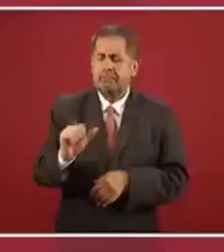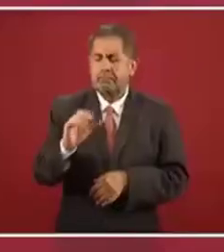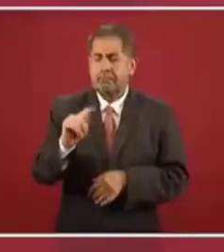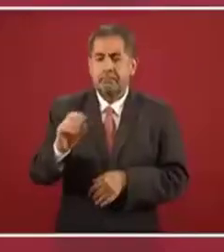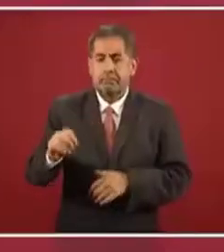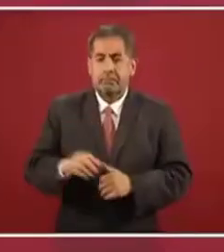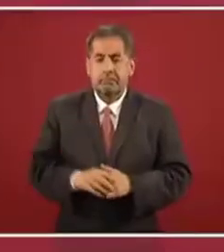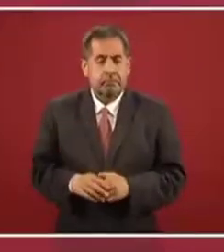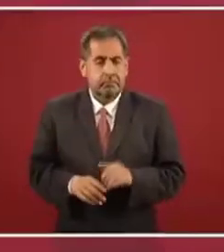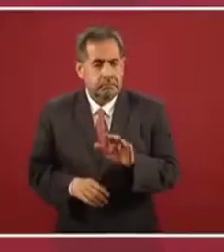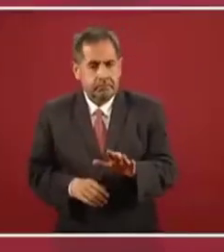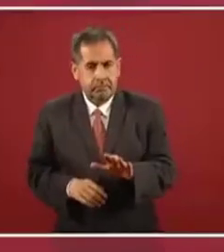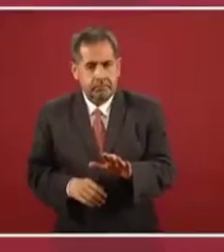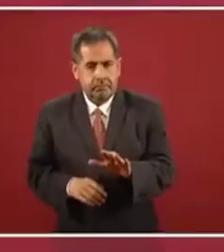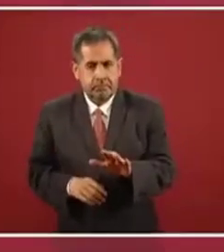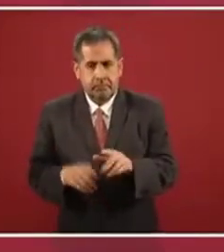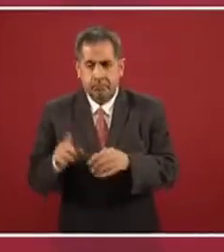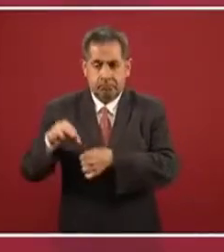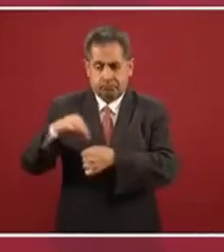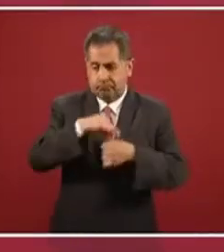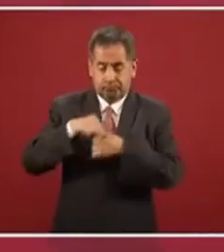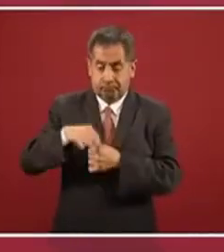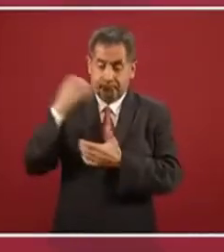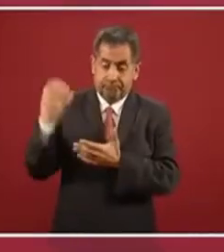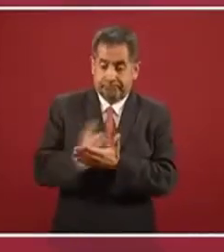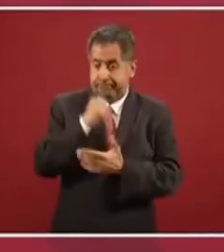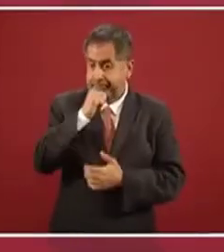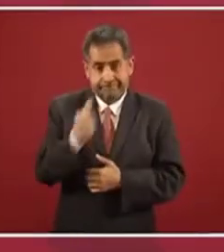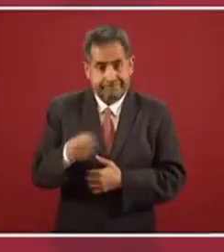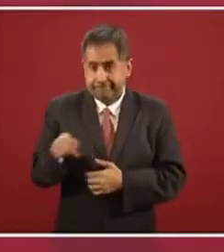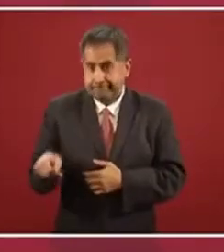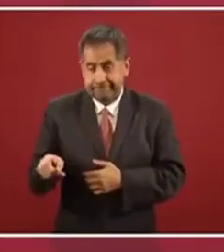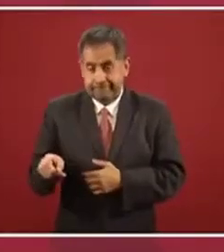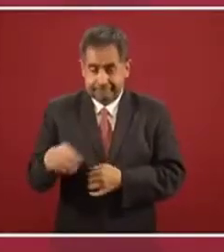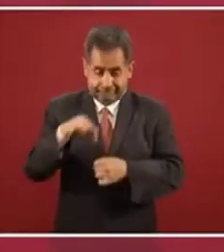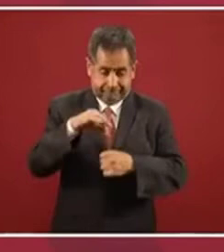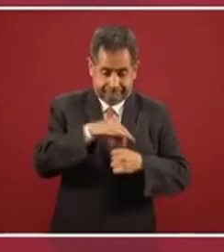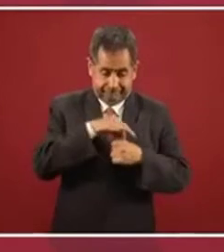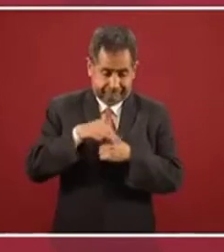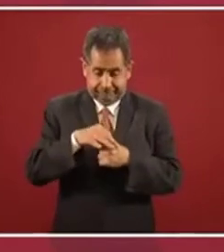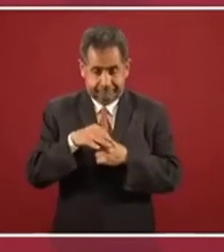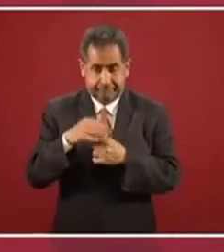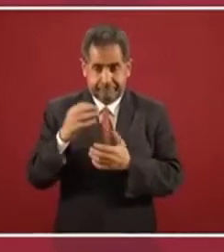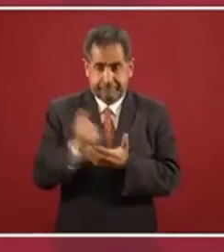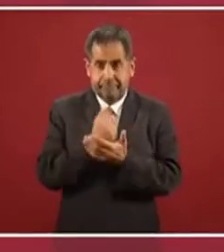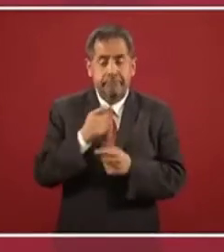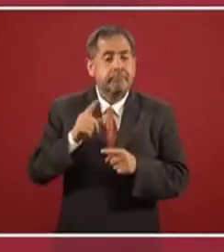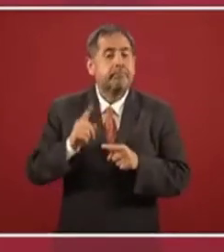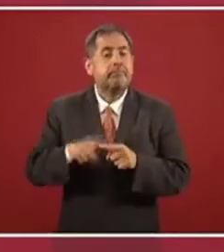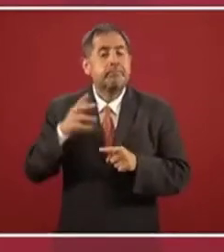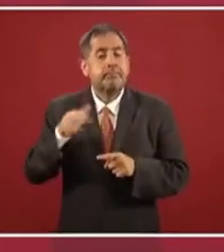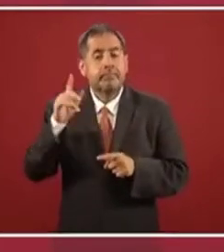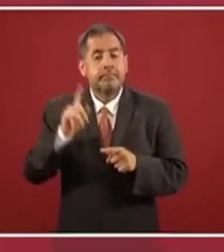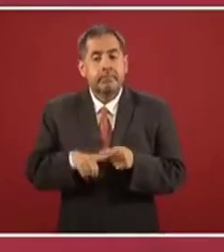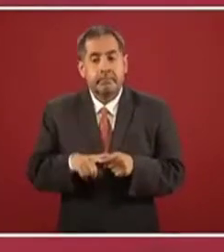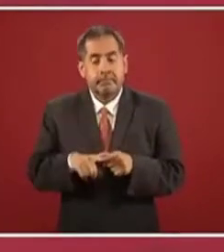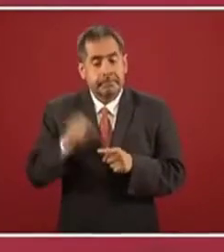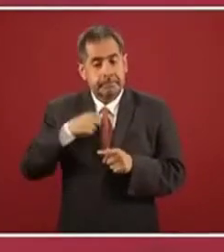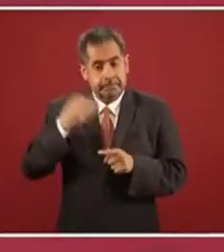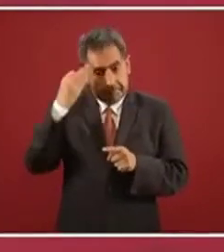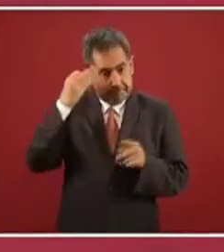Porque así es, no es de jure, no fue electo. El gobierno electo, el presidente que fue electo, cuyo